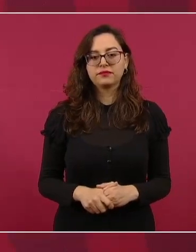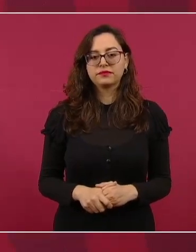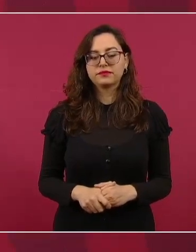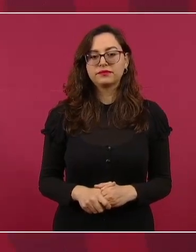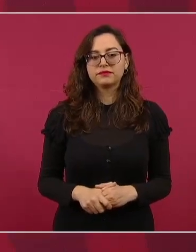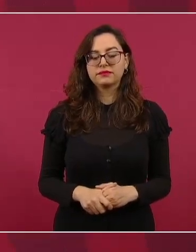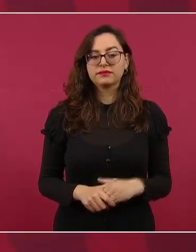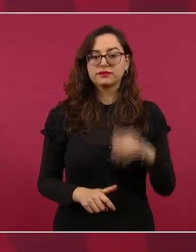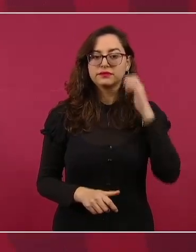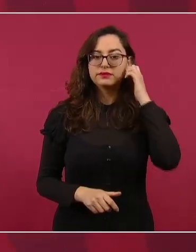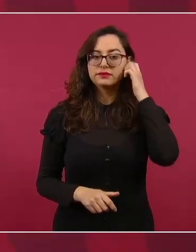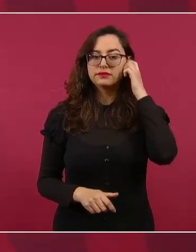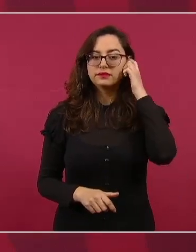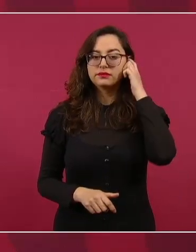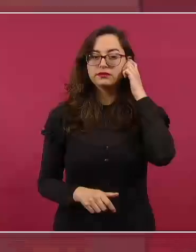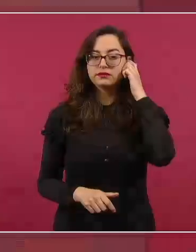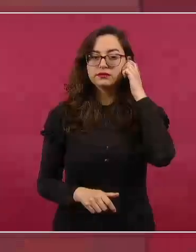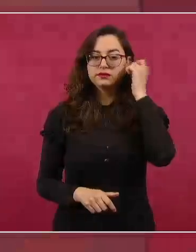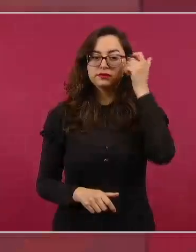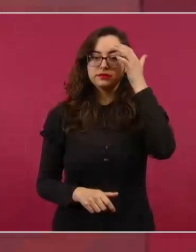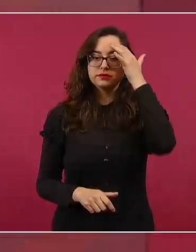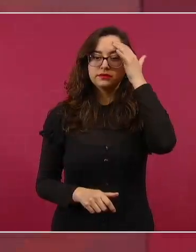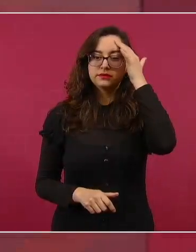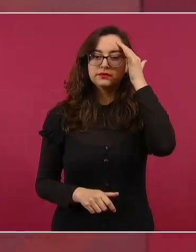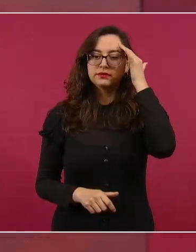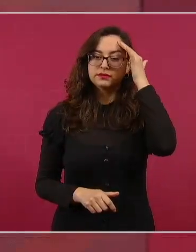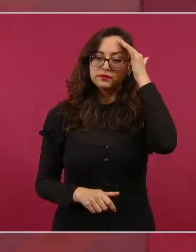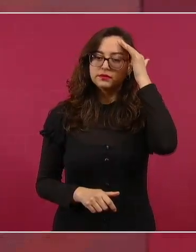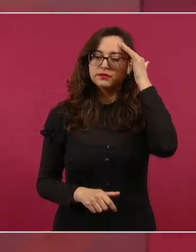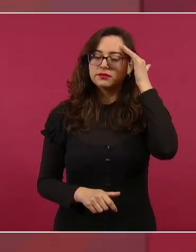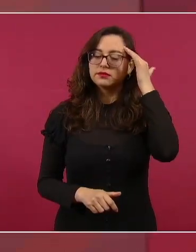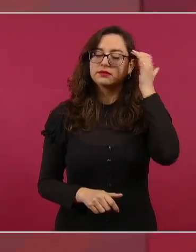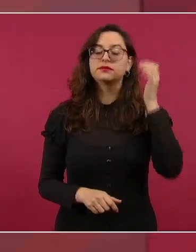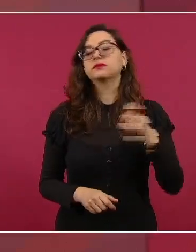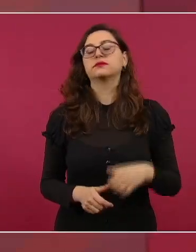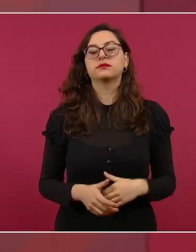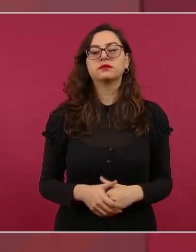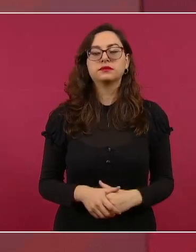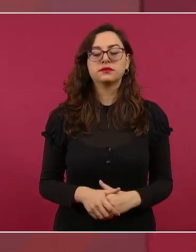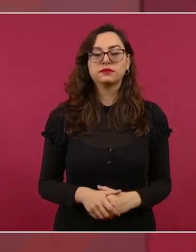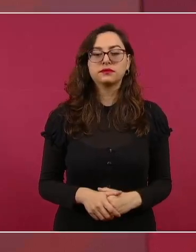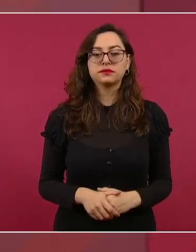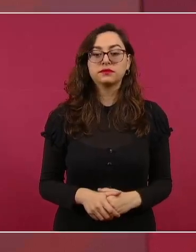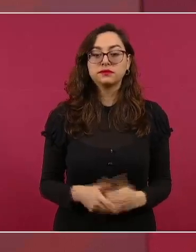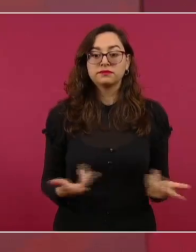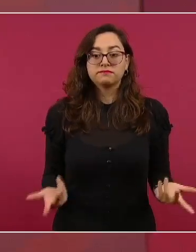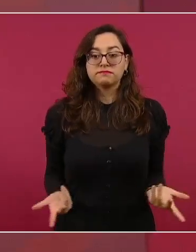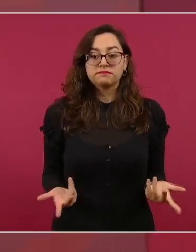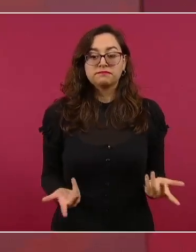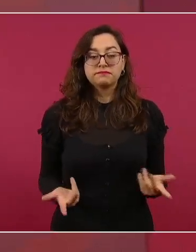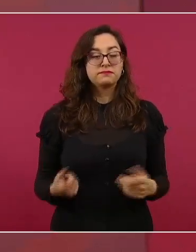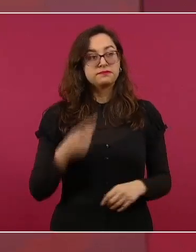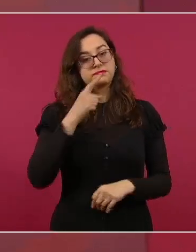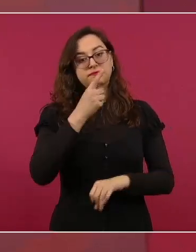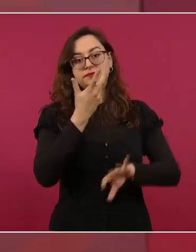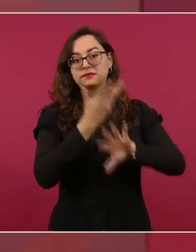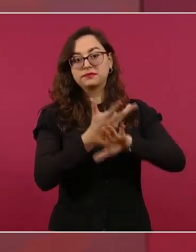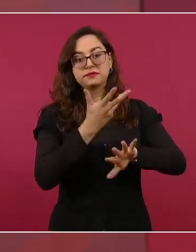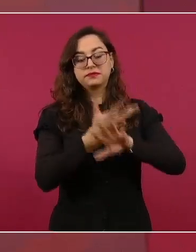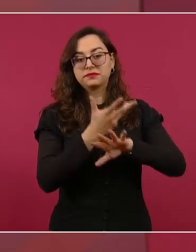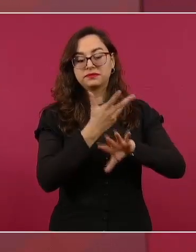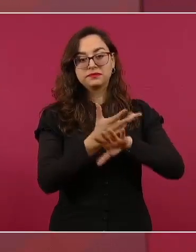Todavía, en el caso de la política en Estados Unidos,